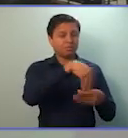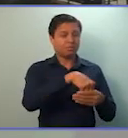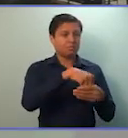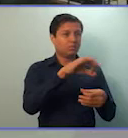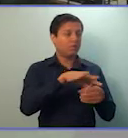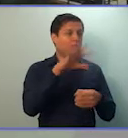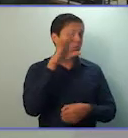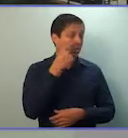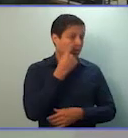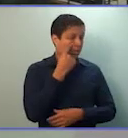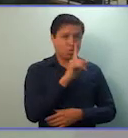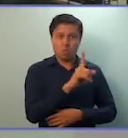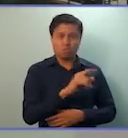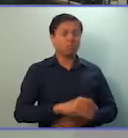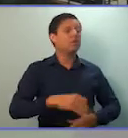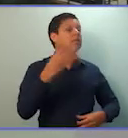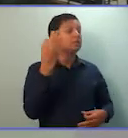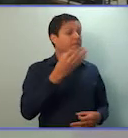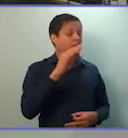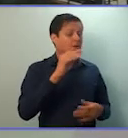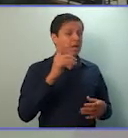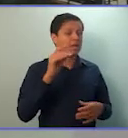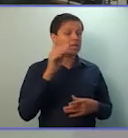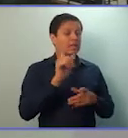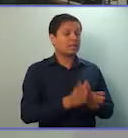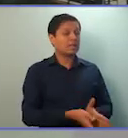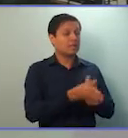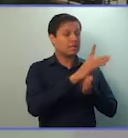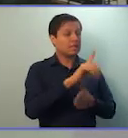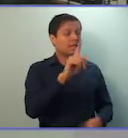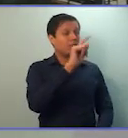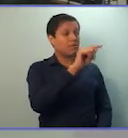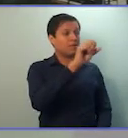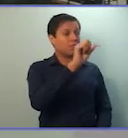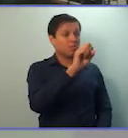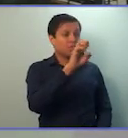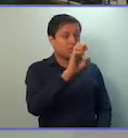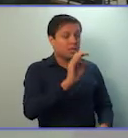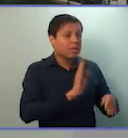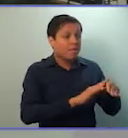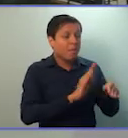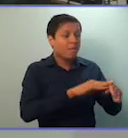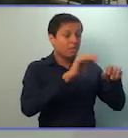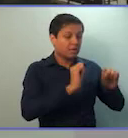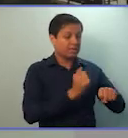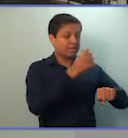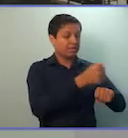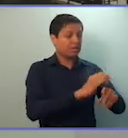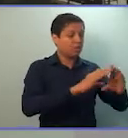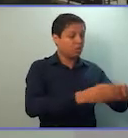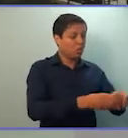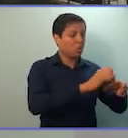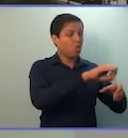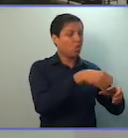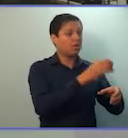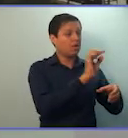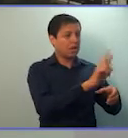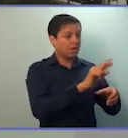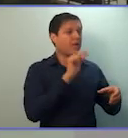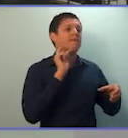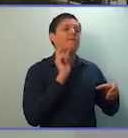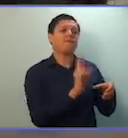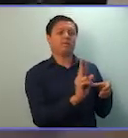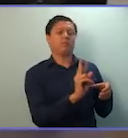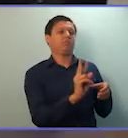del sorteo el tribunal supremo electoral que para asistir a conformar a prepararse y conformar las juntas receptoras